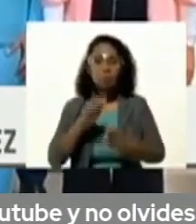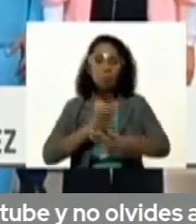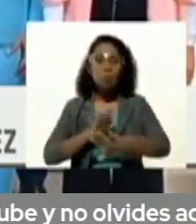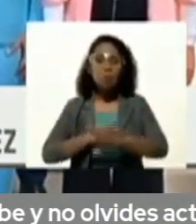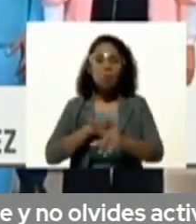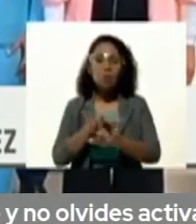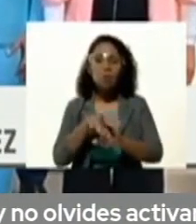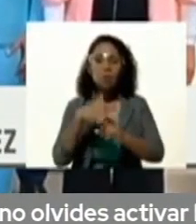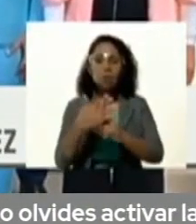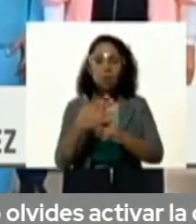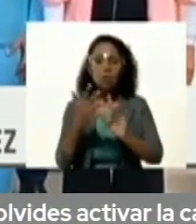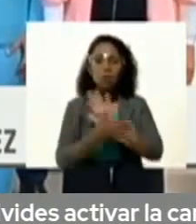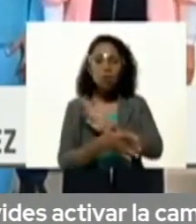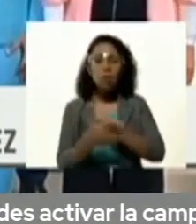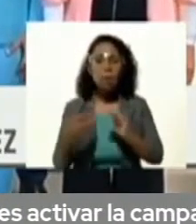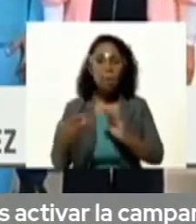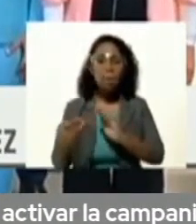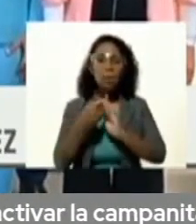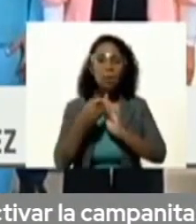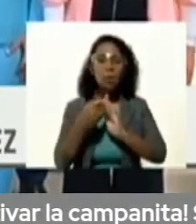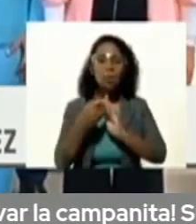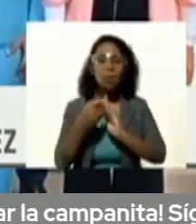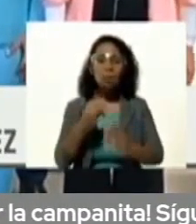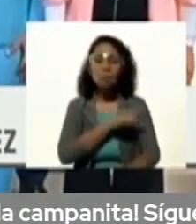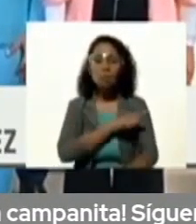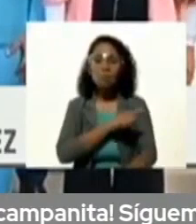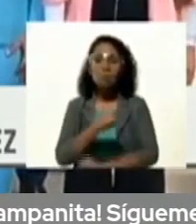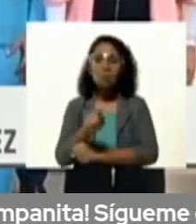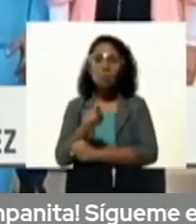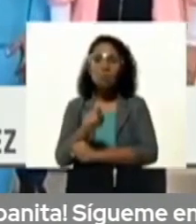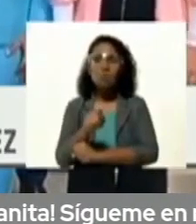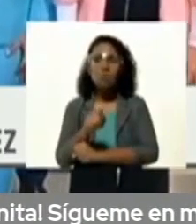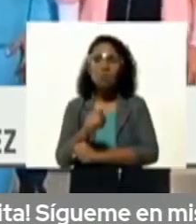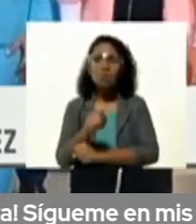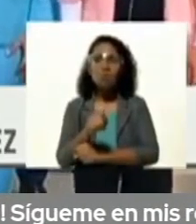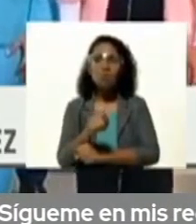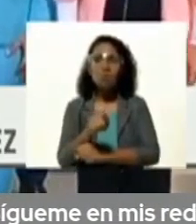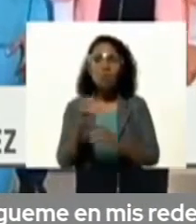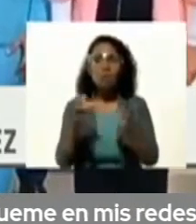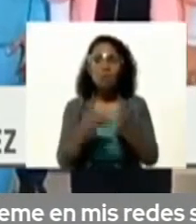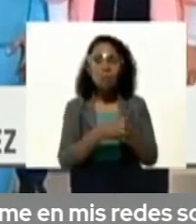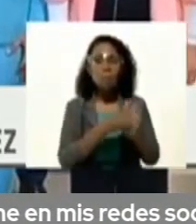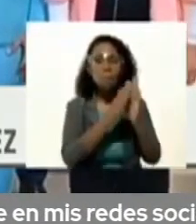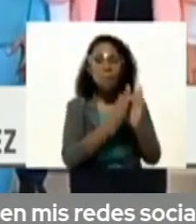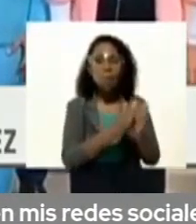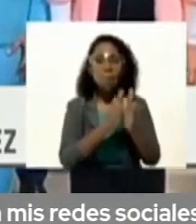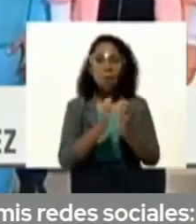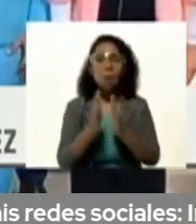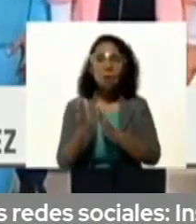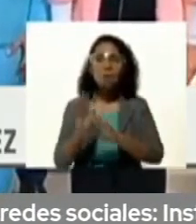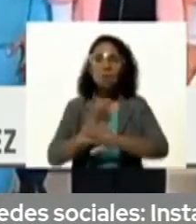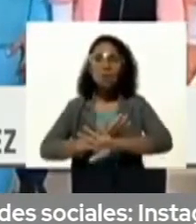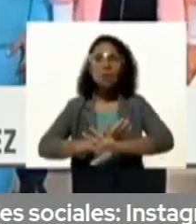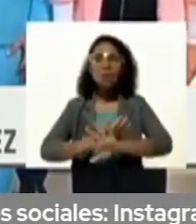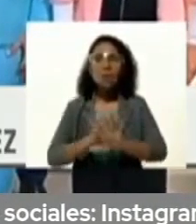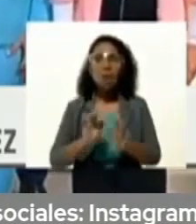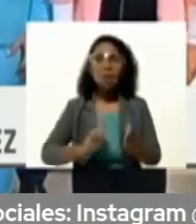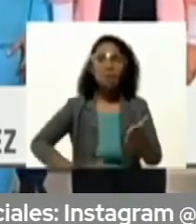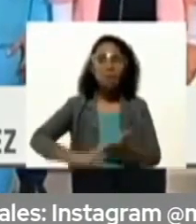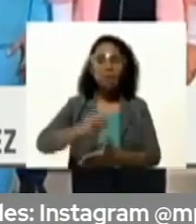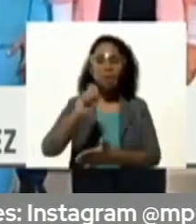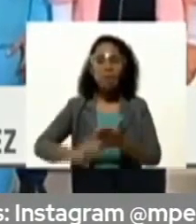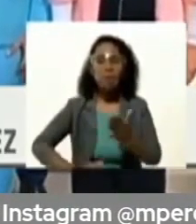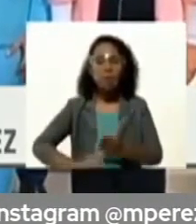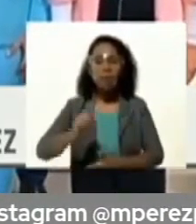situación que afectó el cumplimiento de las pautas ya firmadas en el memorándum